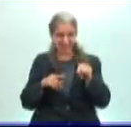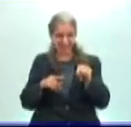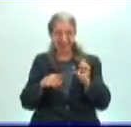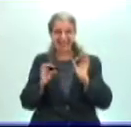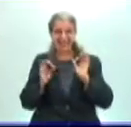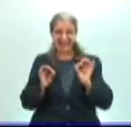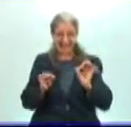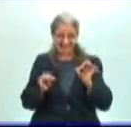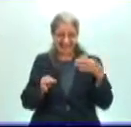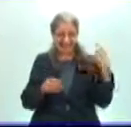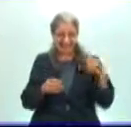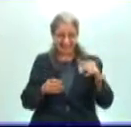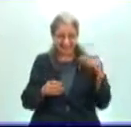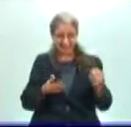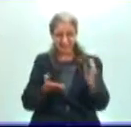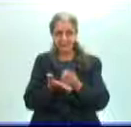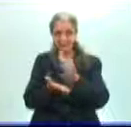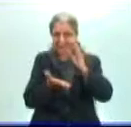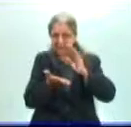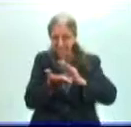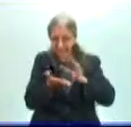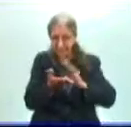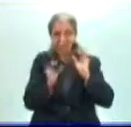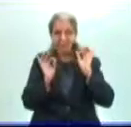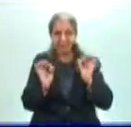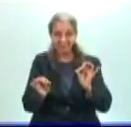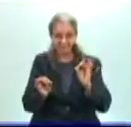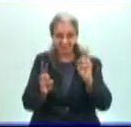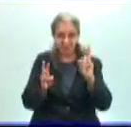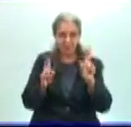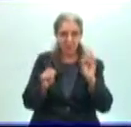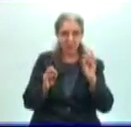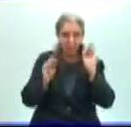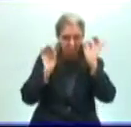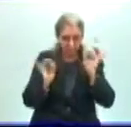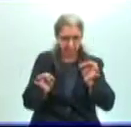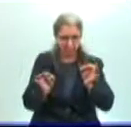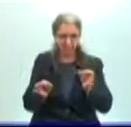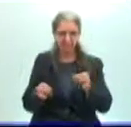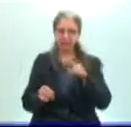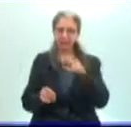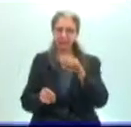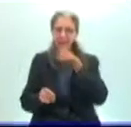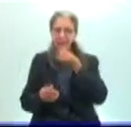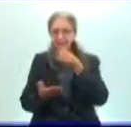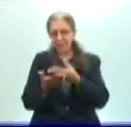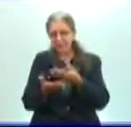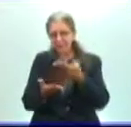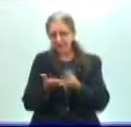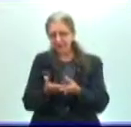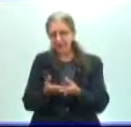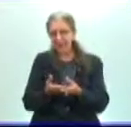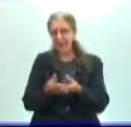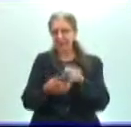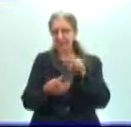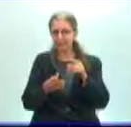muy similar hasta con los mismos valores. Luego podrás estar comprobándolo cuando estudies